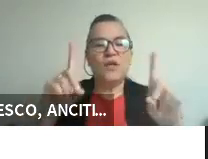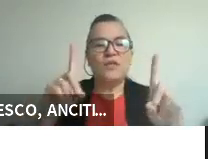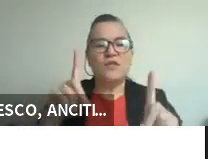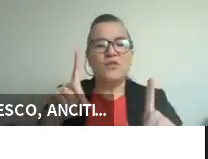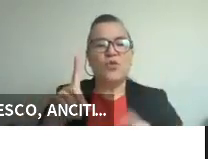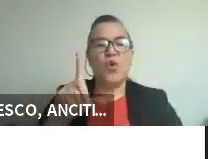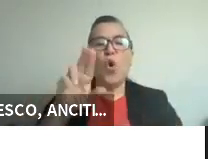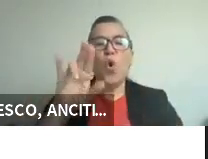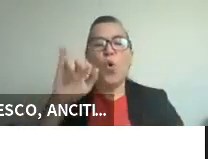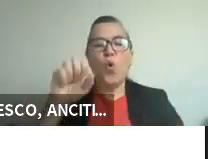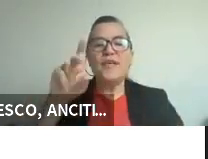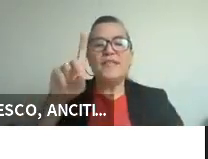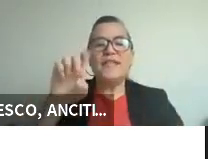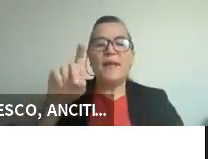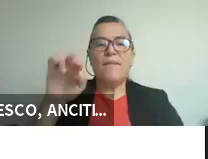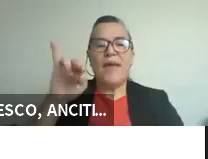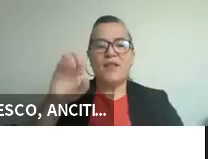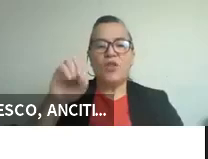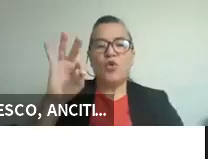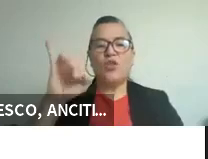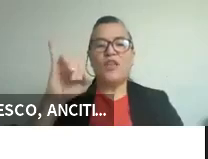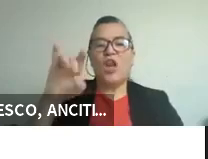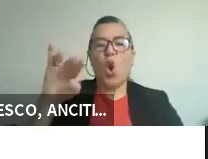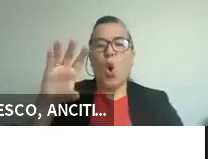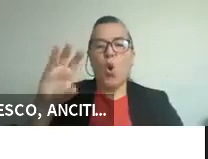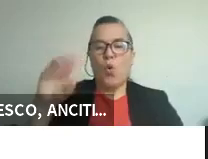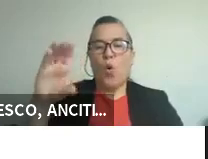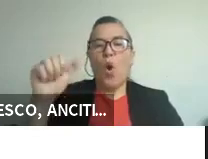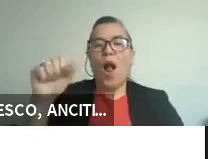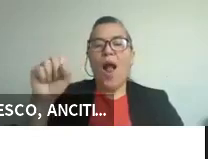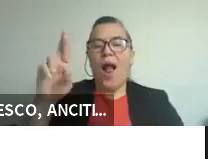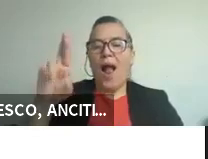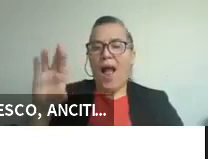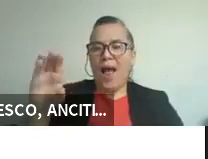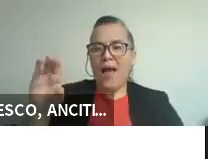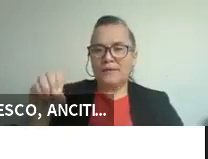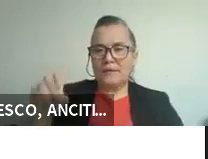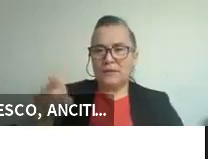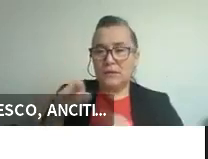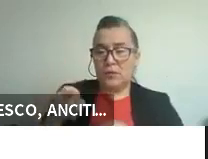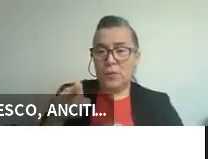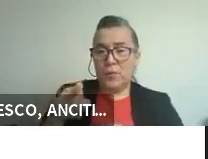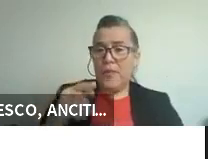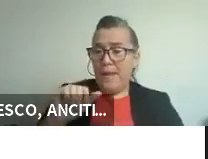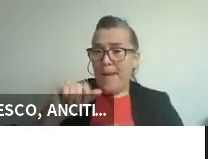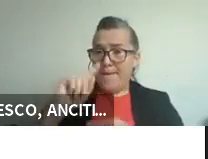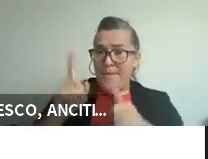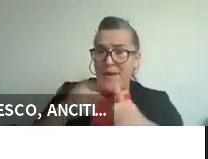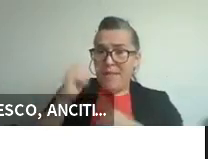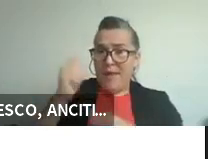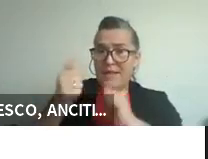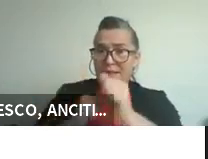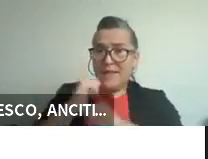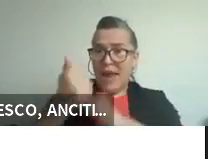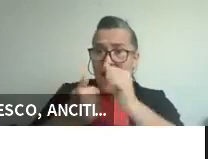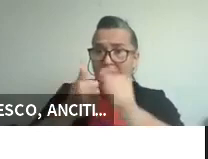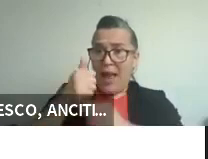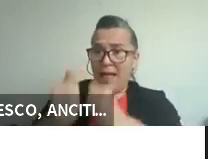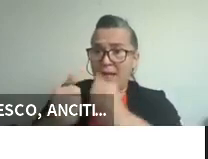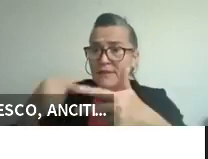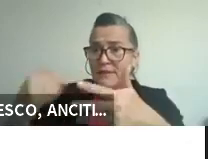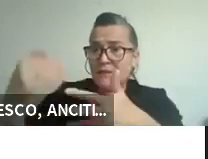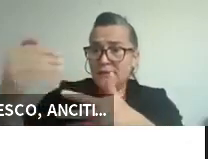tm pero terminó con castró durante las primeras décadas de existencia de la universidad de costa rica el énfasis fue en